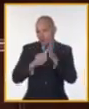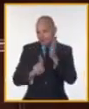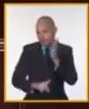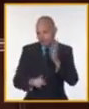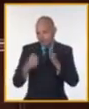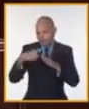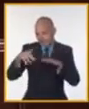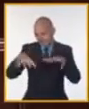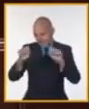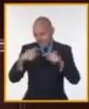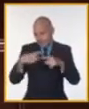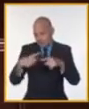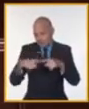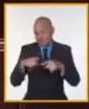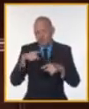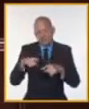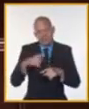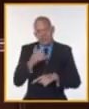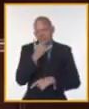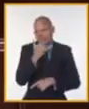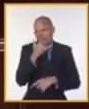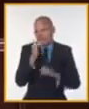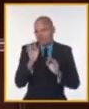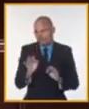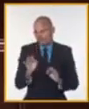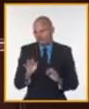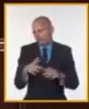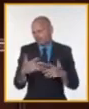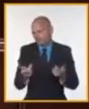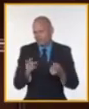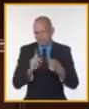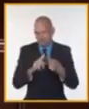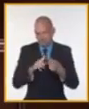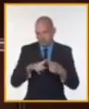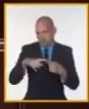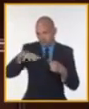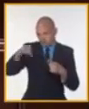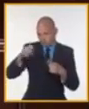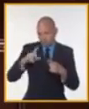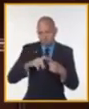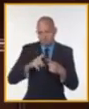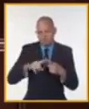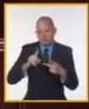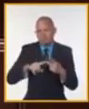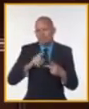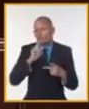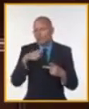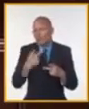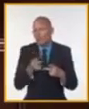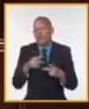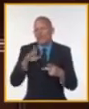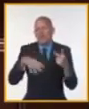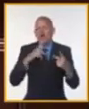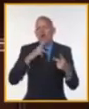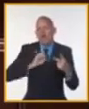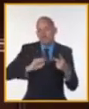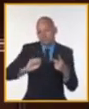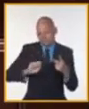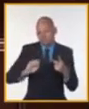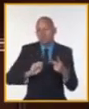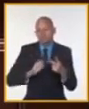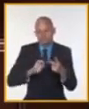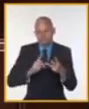agua, los atrasos en el suministro de la canasta familiar normada y las insuficiencias del transporte, acaparan